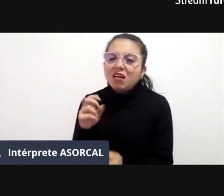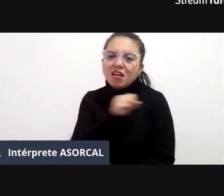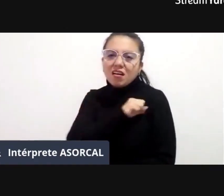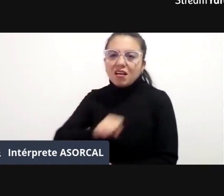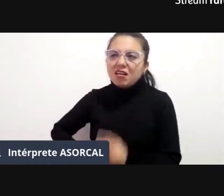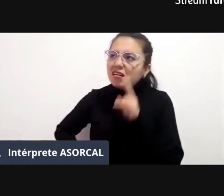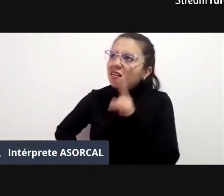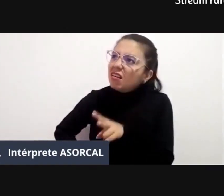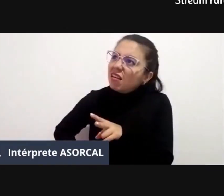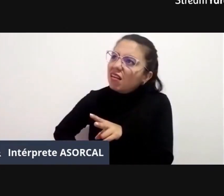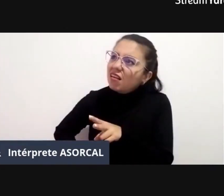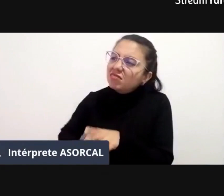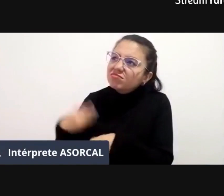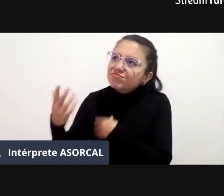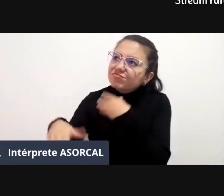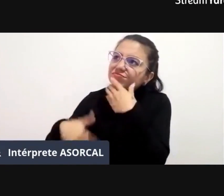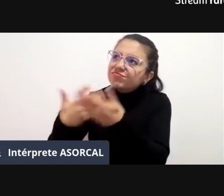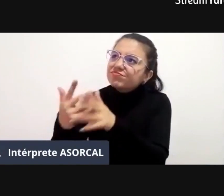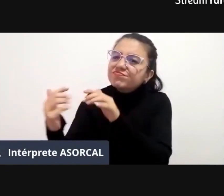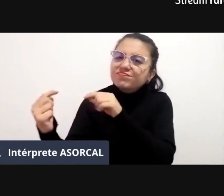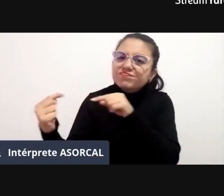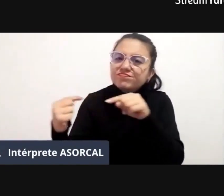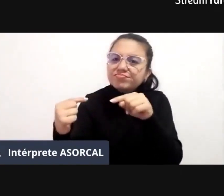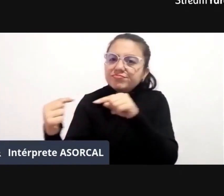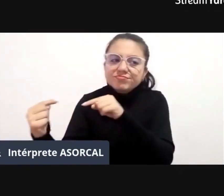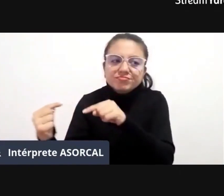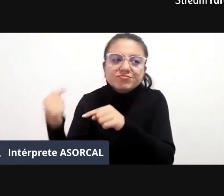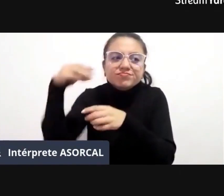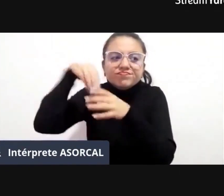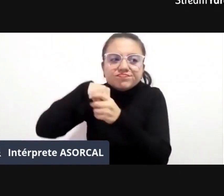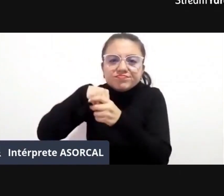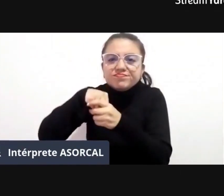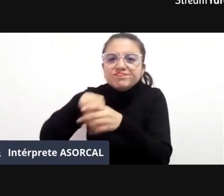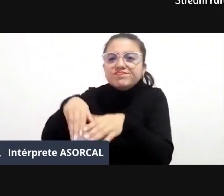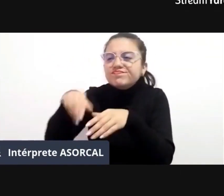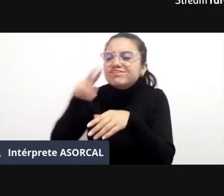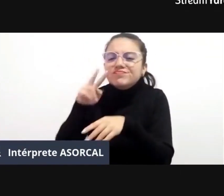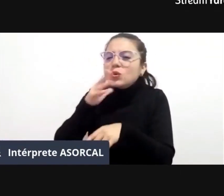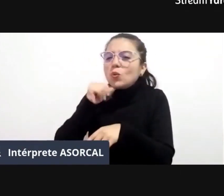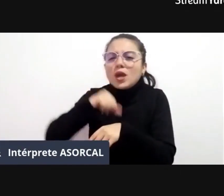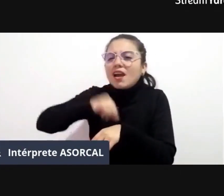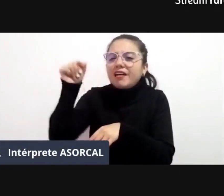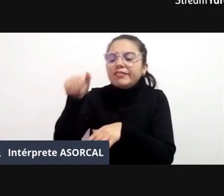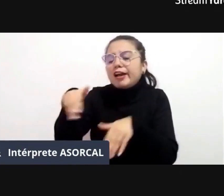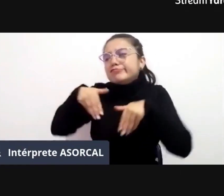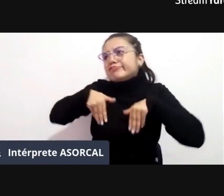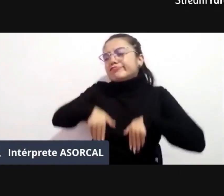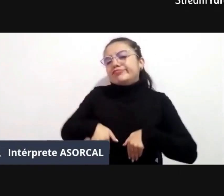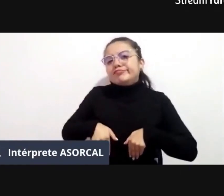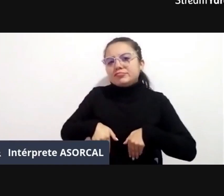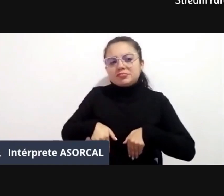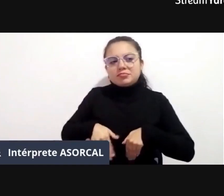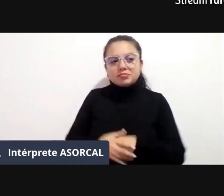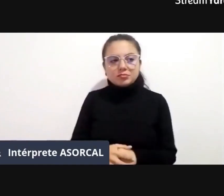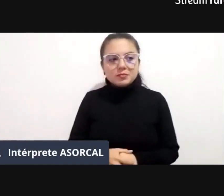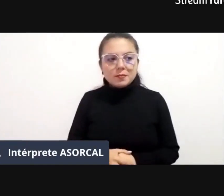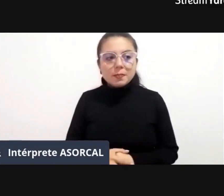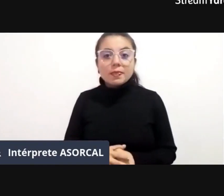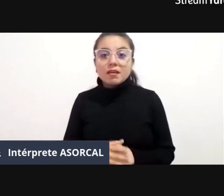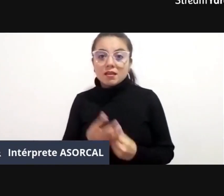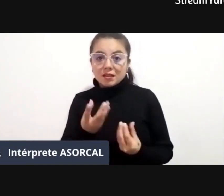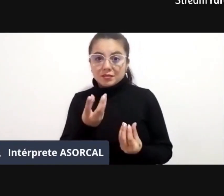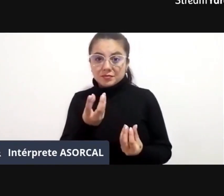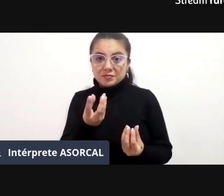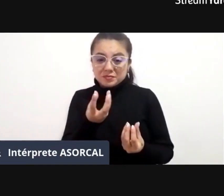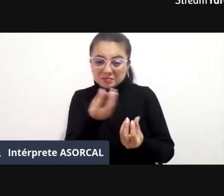una guerra civil en la que nadie ganaría. La guerrilla, las Fuerzas Armadas, los movimientos populares armados, si queremos decirle